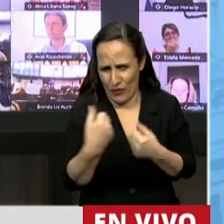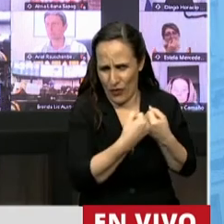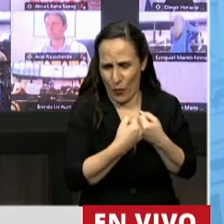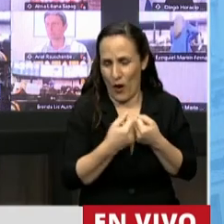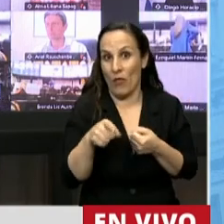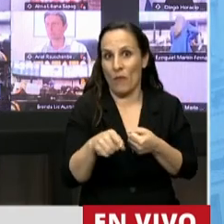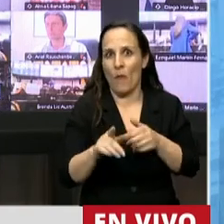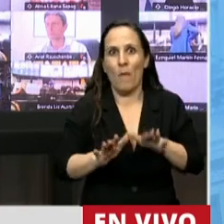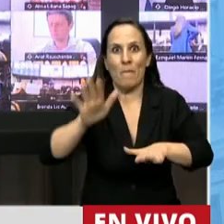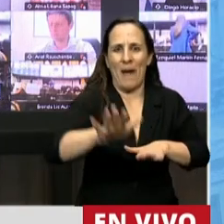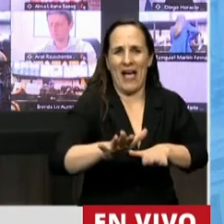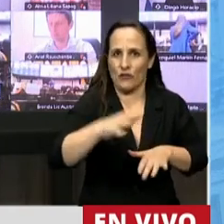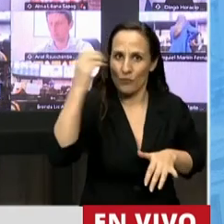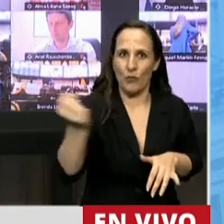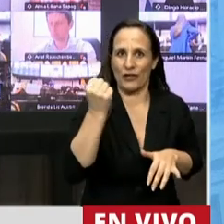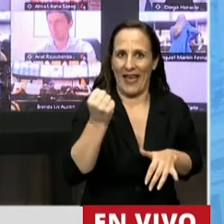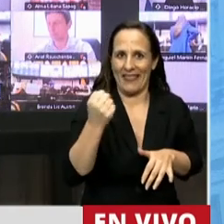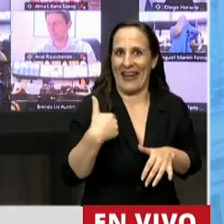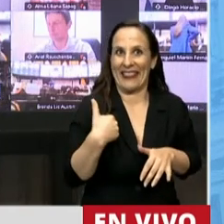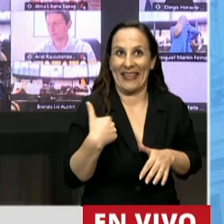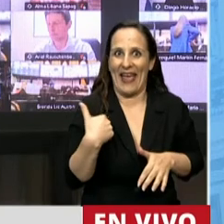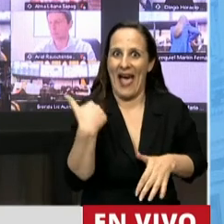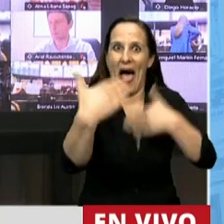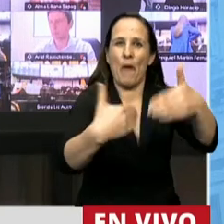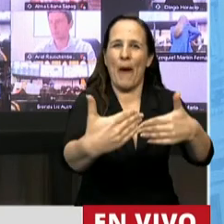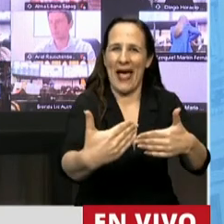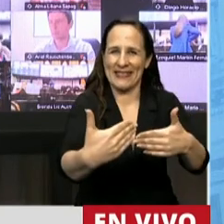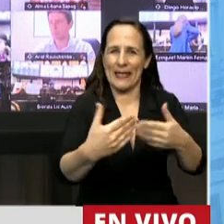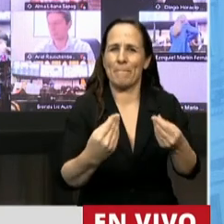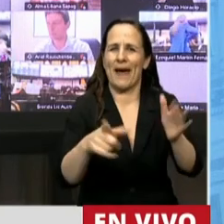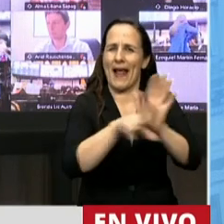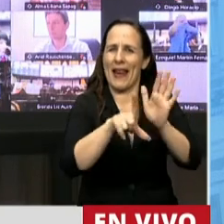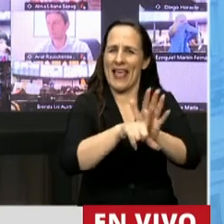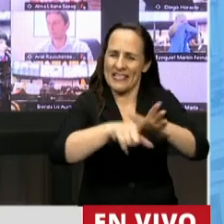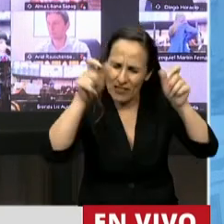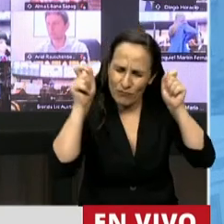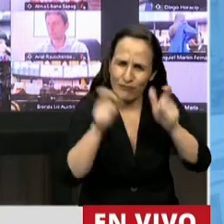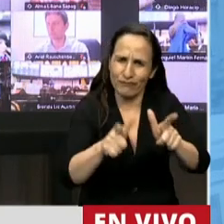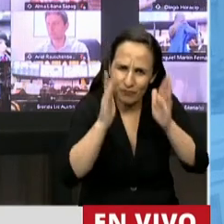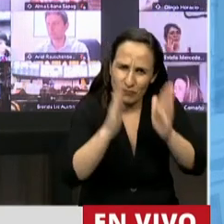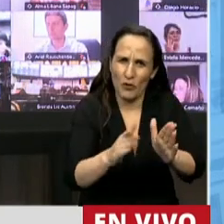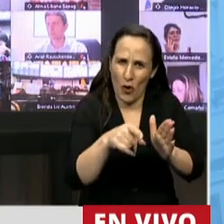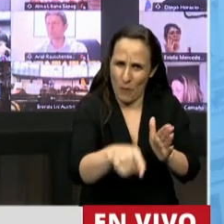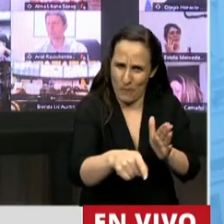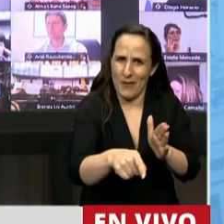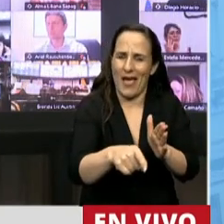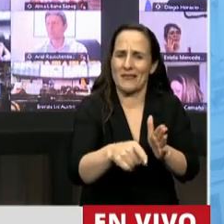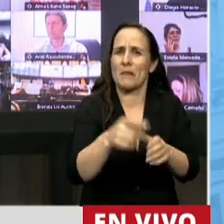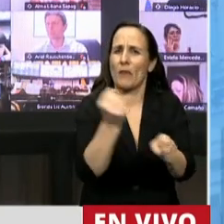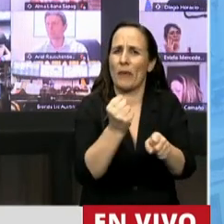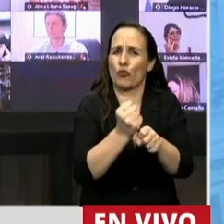para que nuestro país avanza, le permitirá avanzar hacia leyes específicas y la realización del trabajo